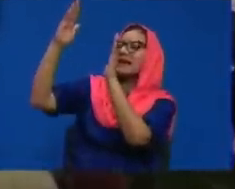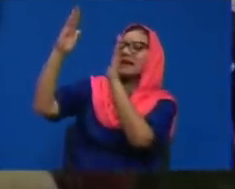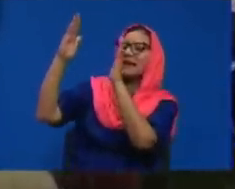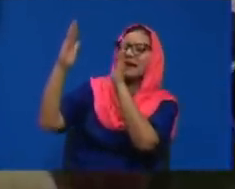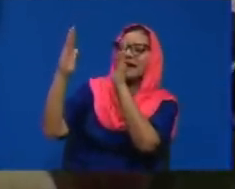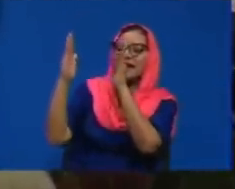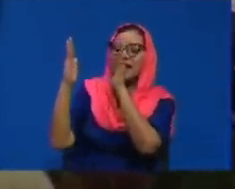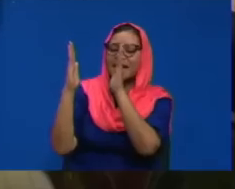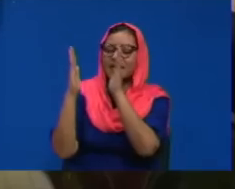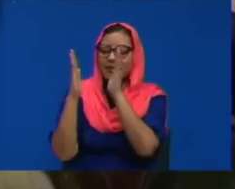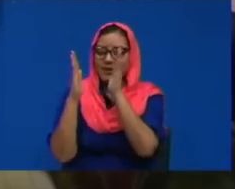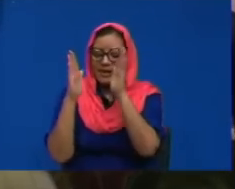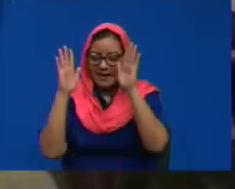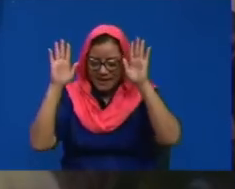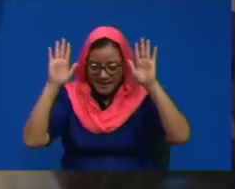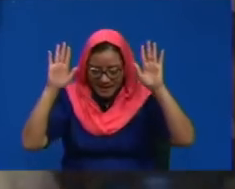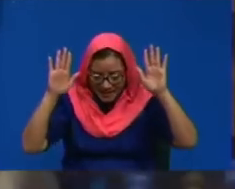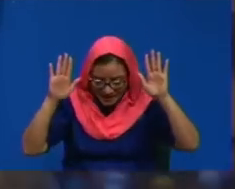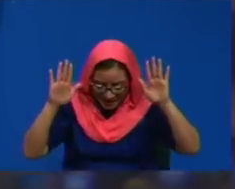presencia